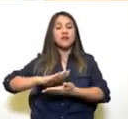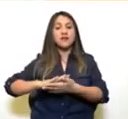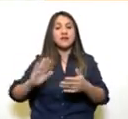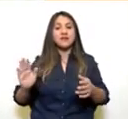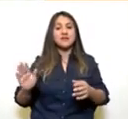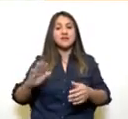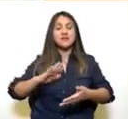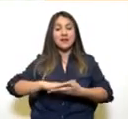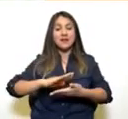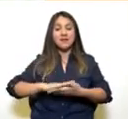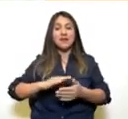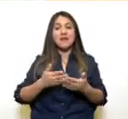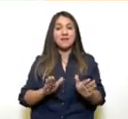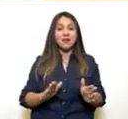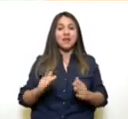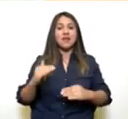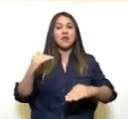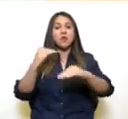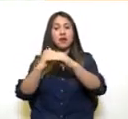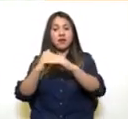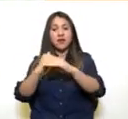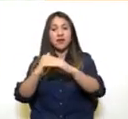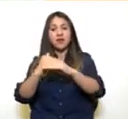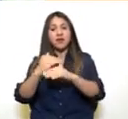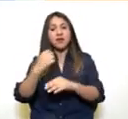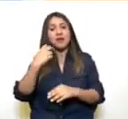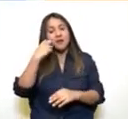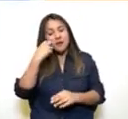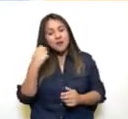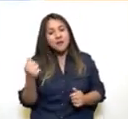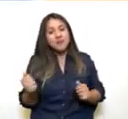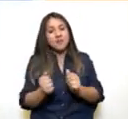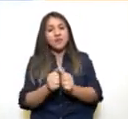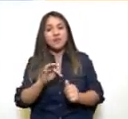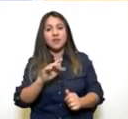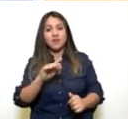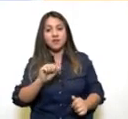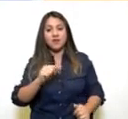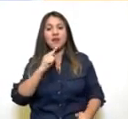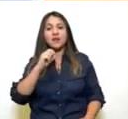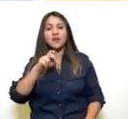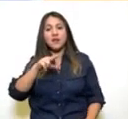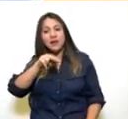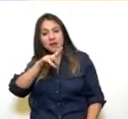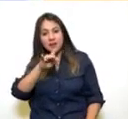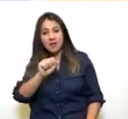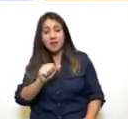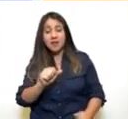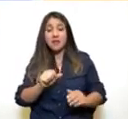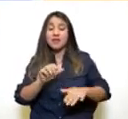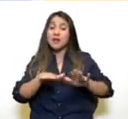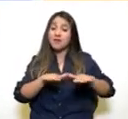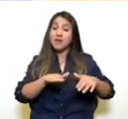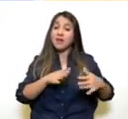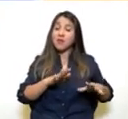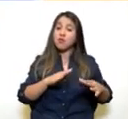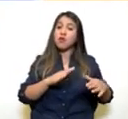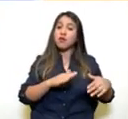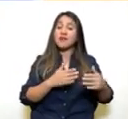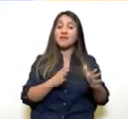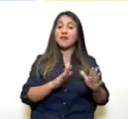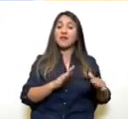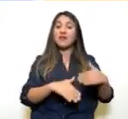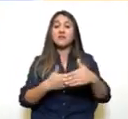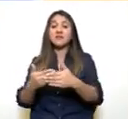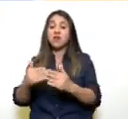libertad igualdad fraternidad tal vez ha habido una palabra olvidada la hemos olvidado tal vez más aún libertad no cabe duda